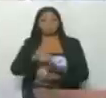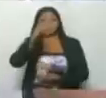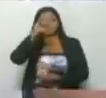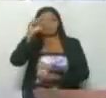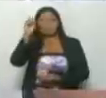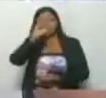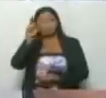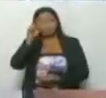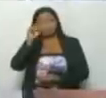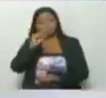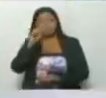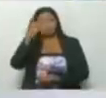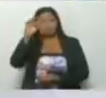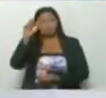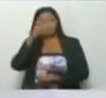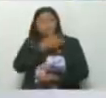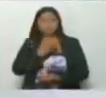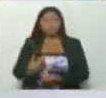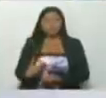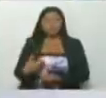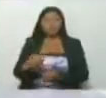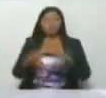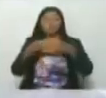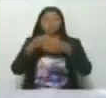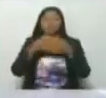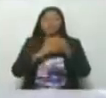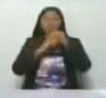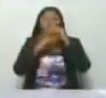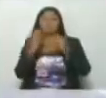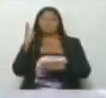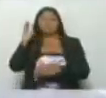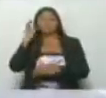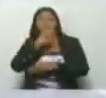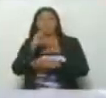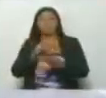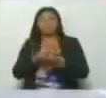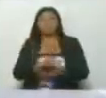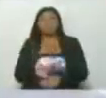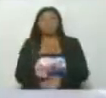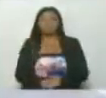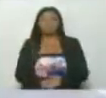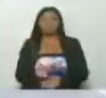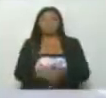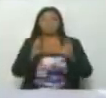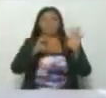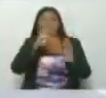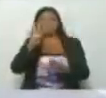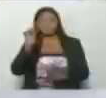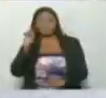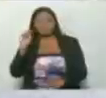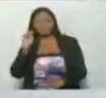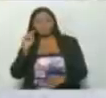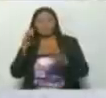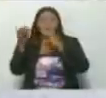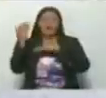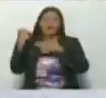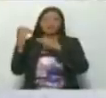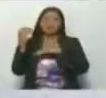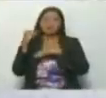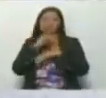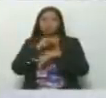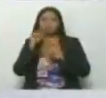presidente la comisión de economía finanzas y desarrollo nacional a esta hora 7 44 minutos seguíamos de la parte anterior diputado